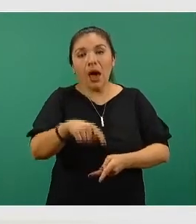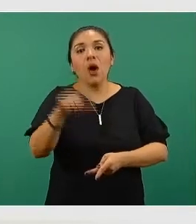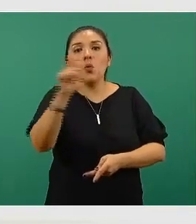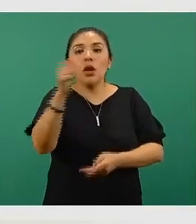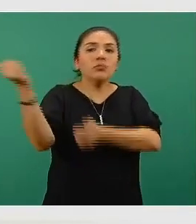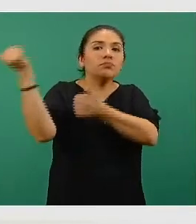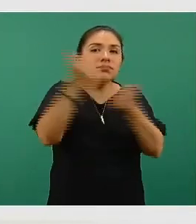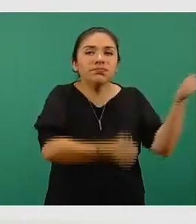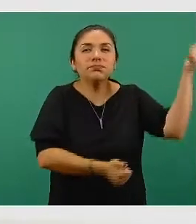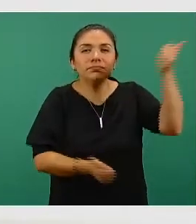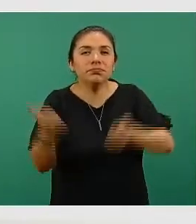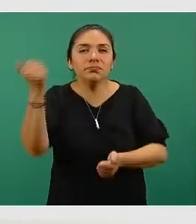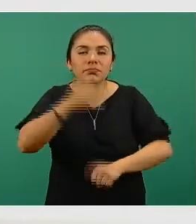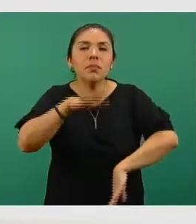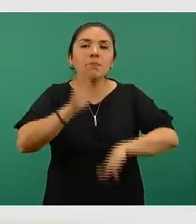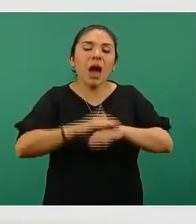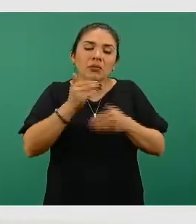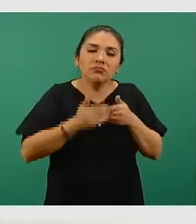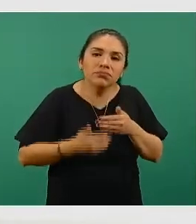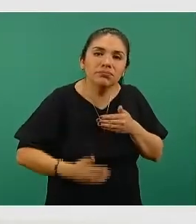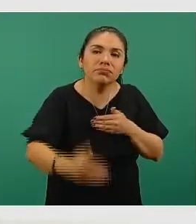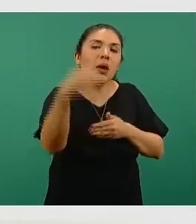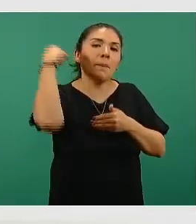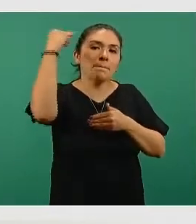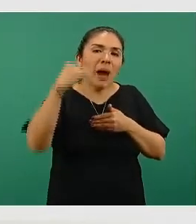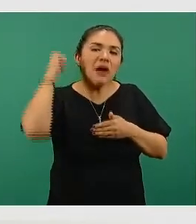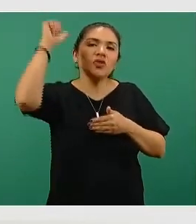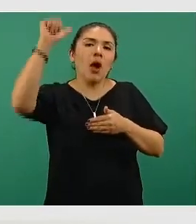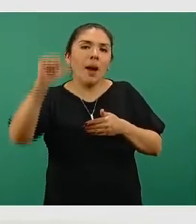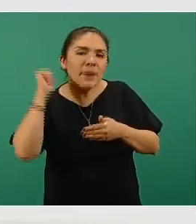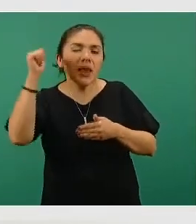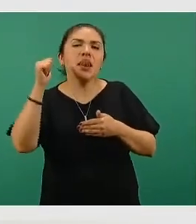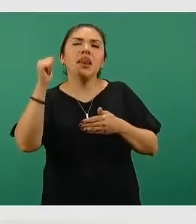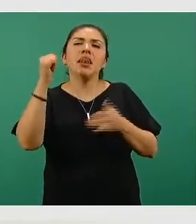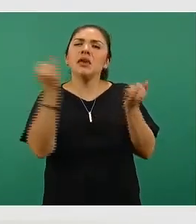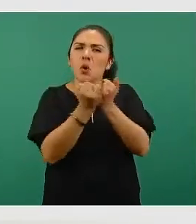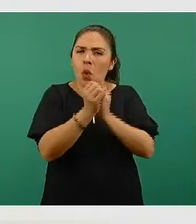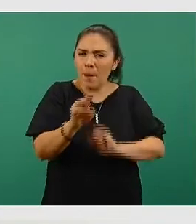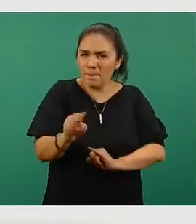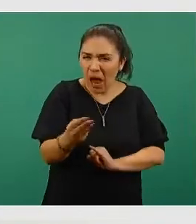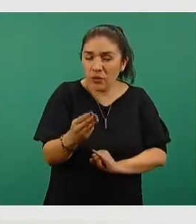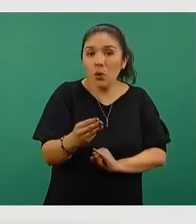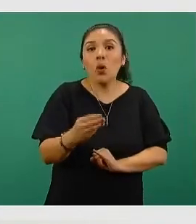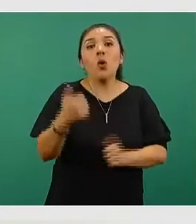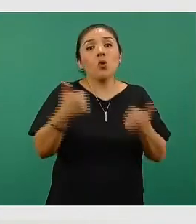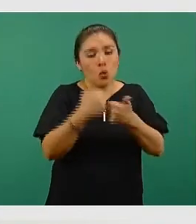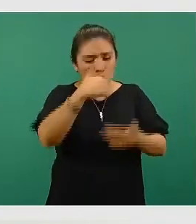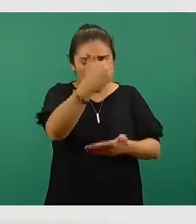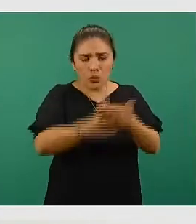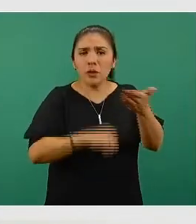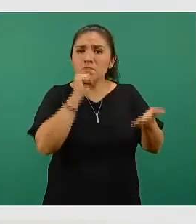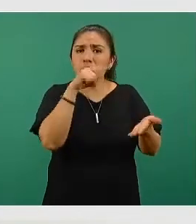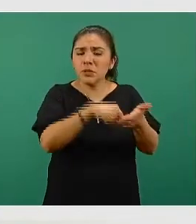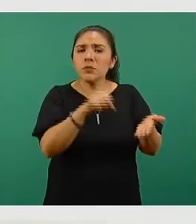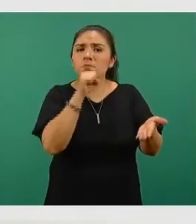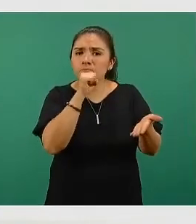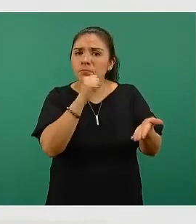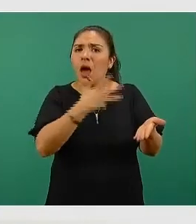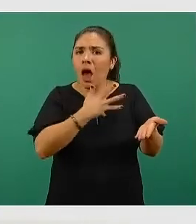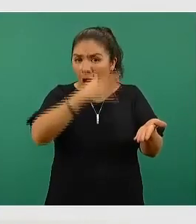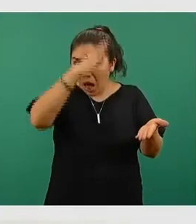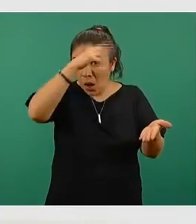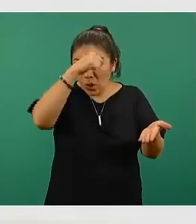y definida para todas las semanas de marzo, abril y mayo, aunque el contrato también